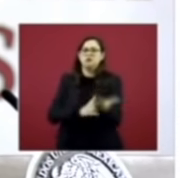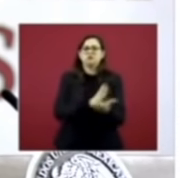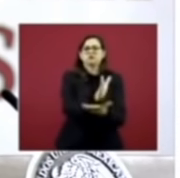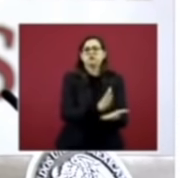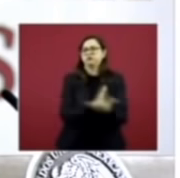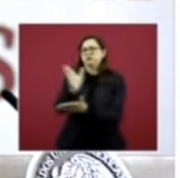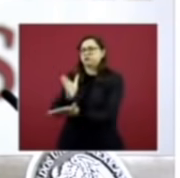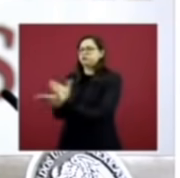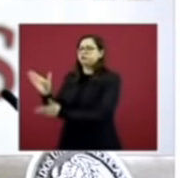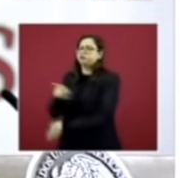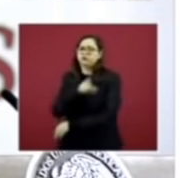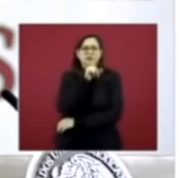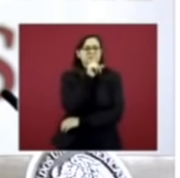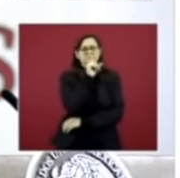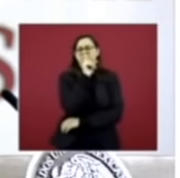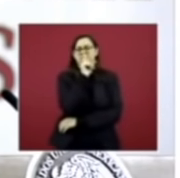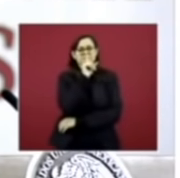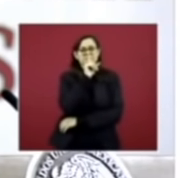es